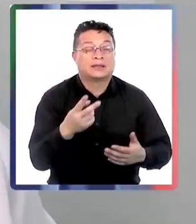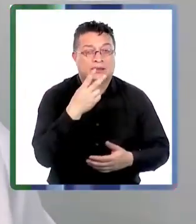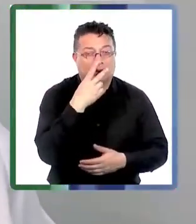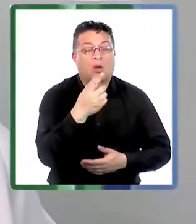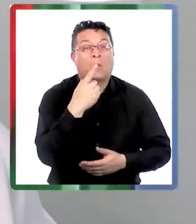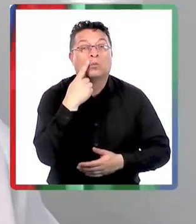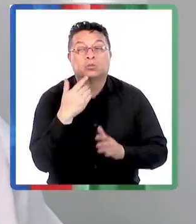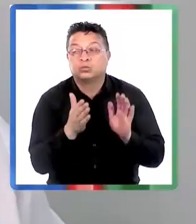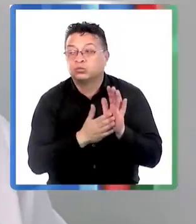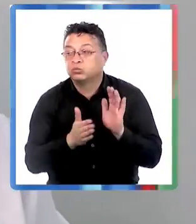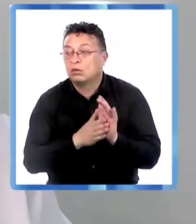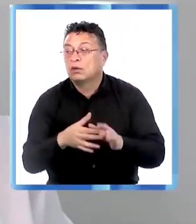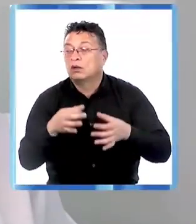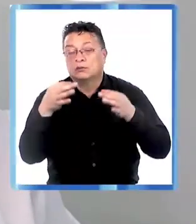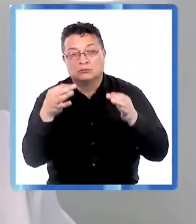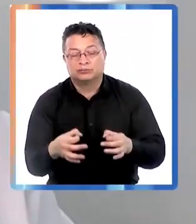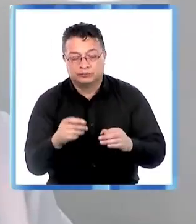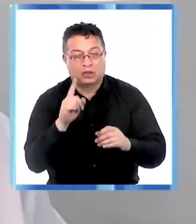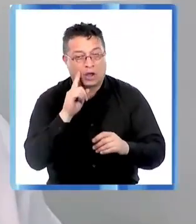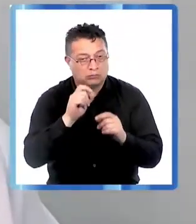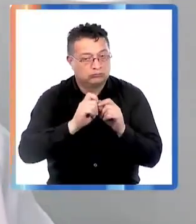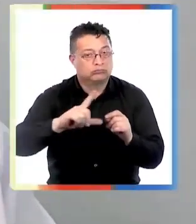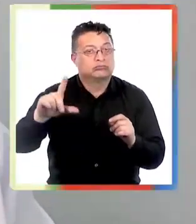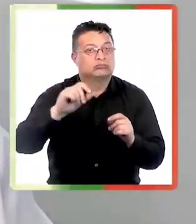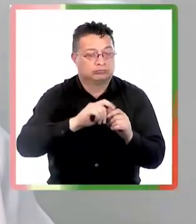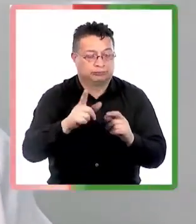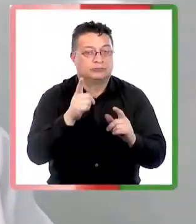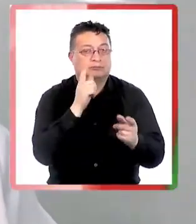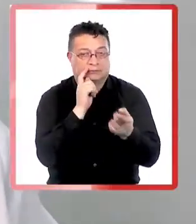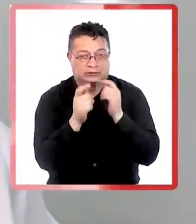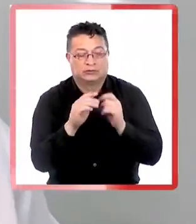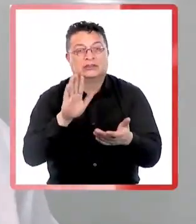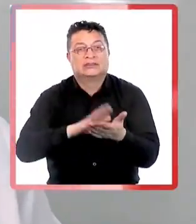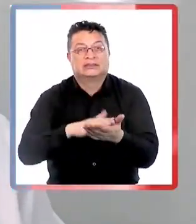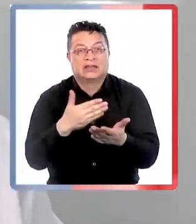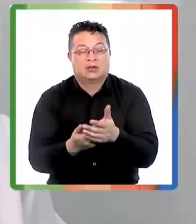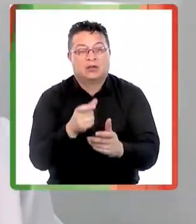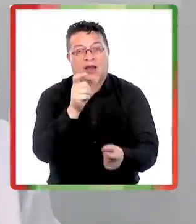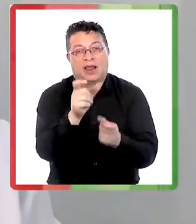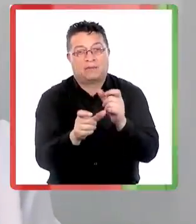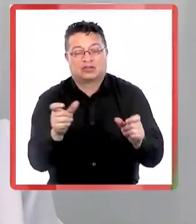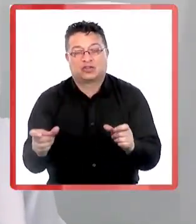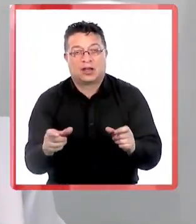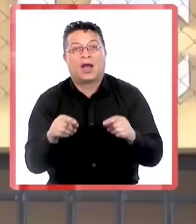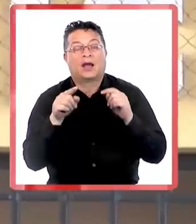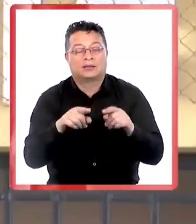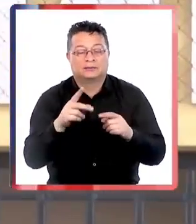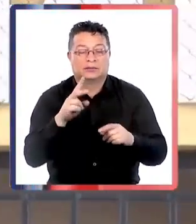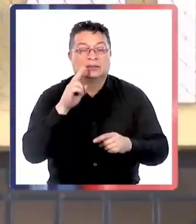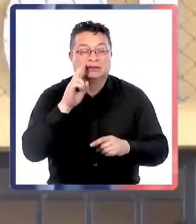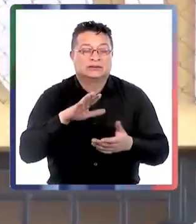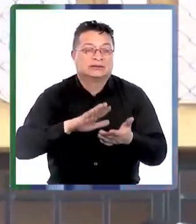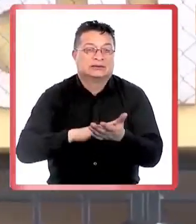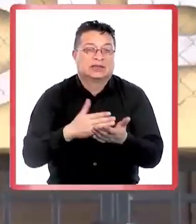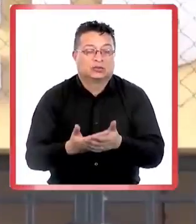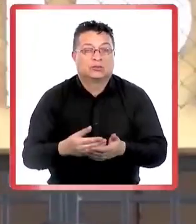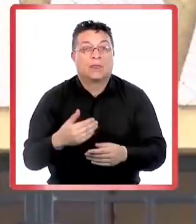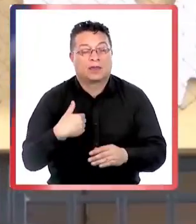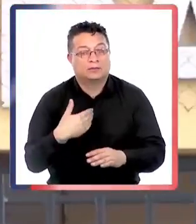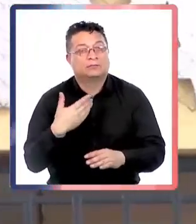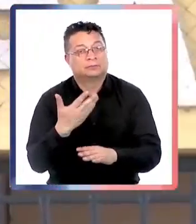objeto de constatar eventuales focos o riesgo inminente para la salud de las personas, focos de